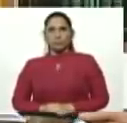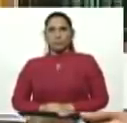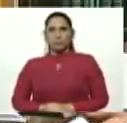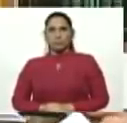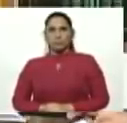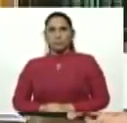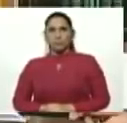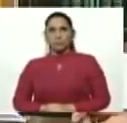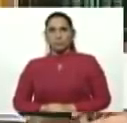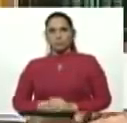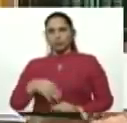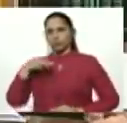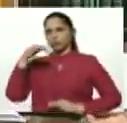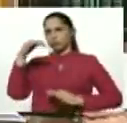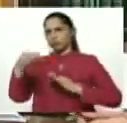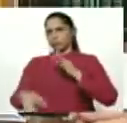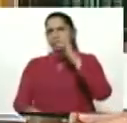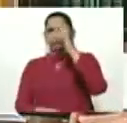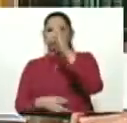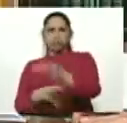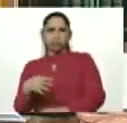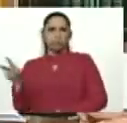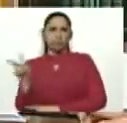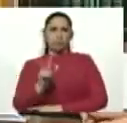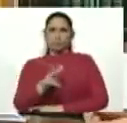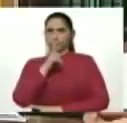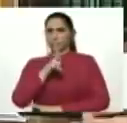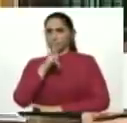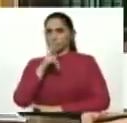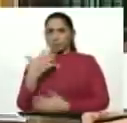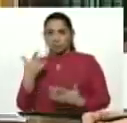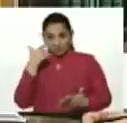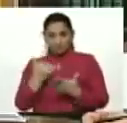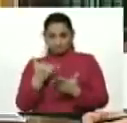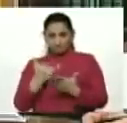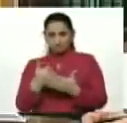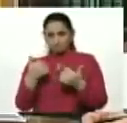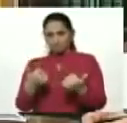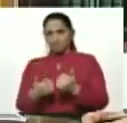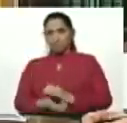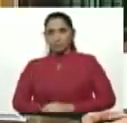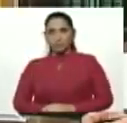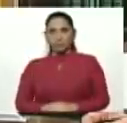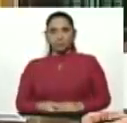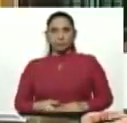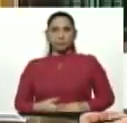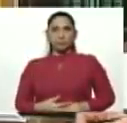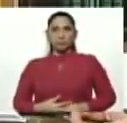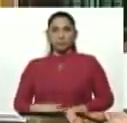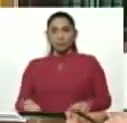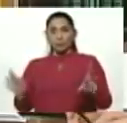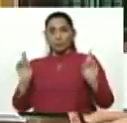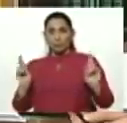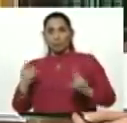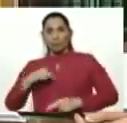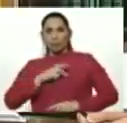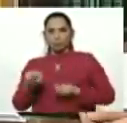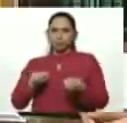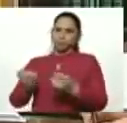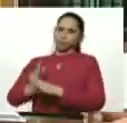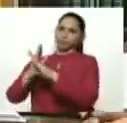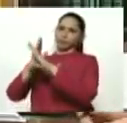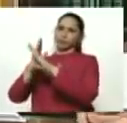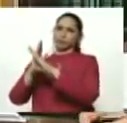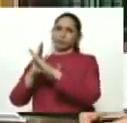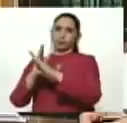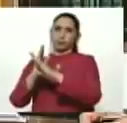Y se contagia a medio mundo. Fíjense ustedes, afortunadamente controlamos el